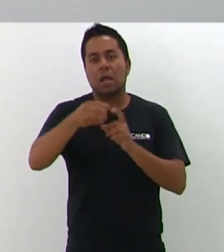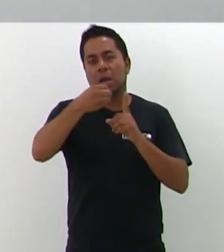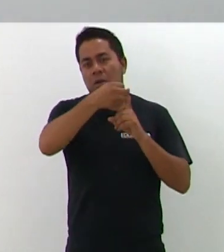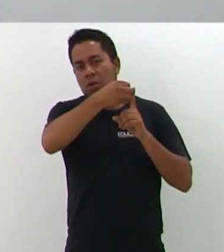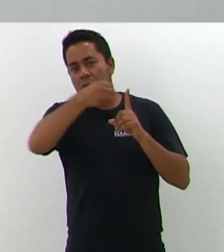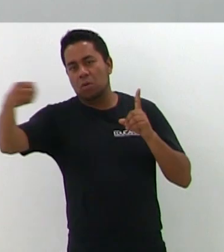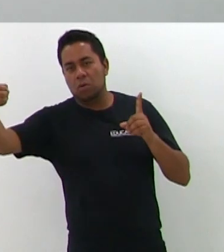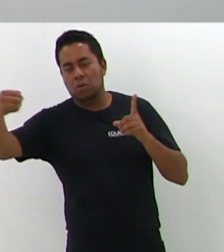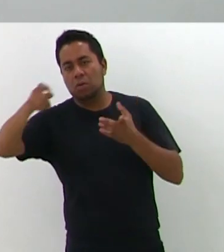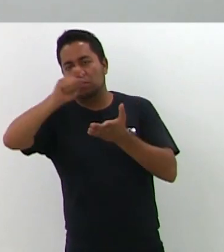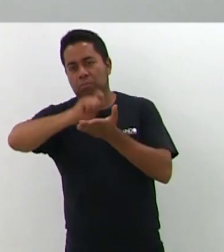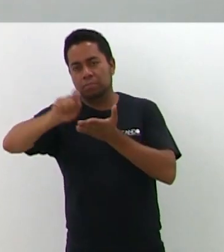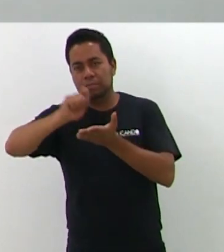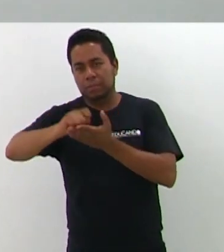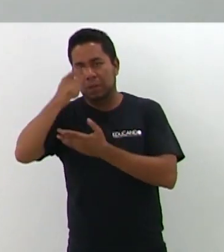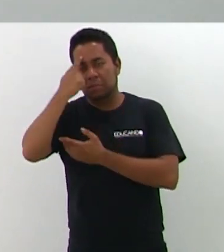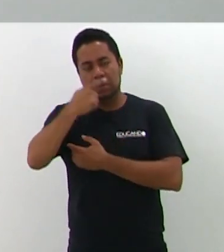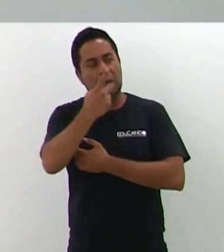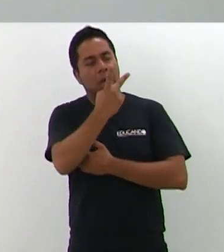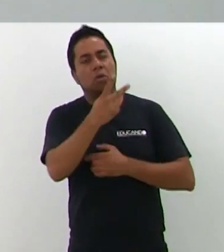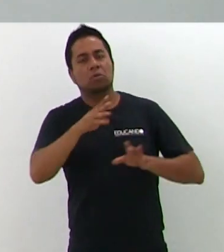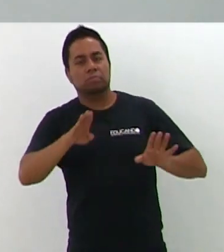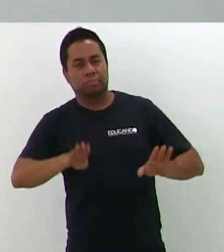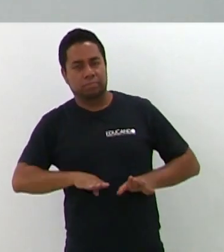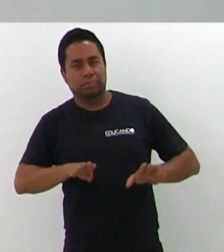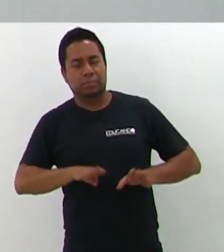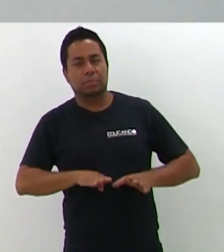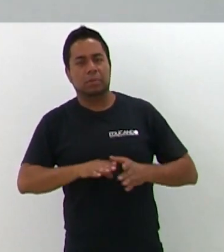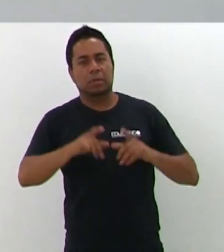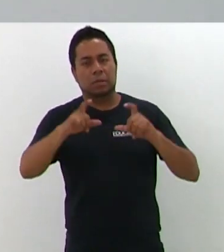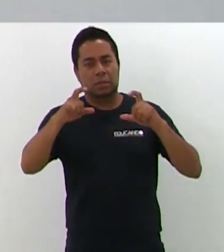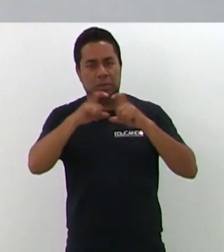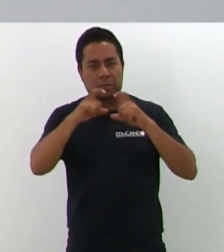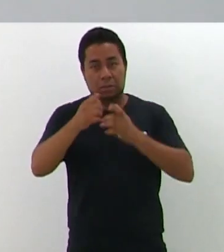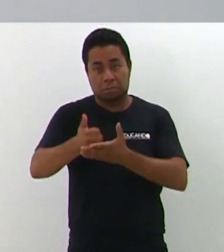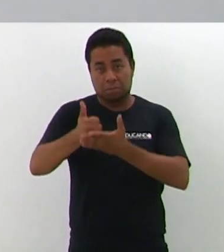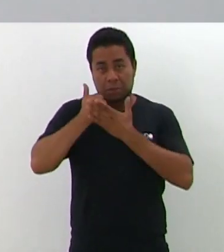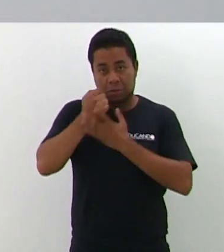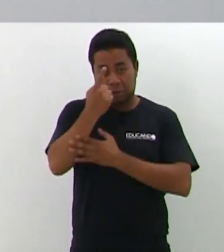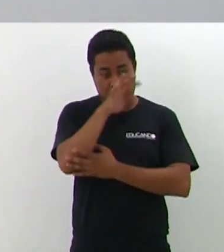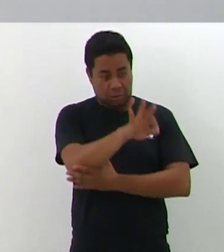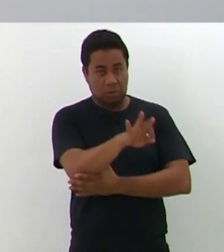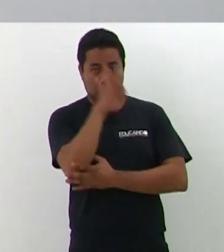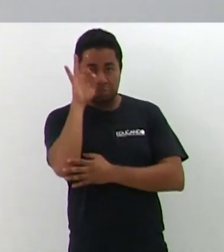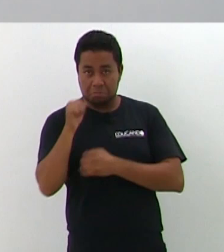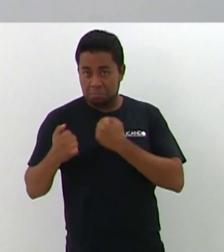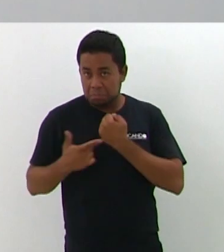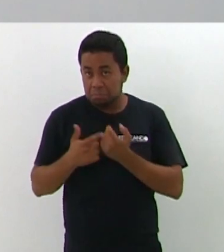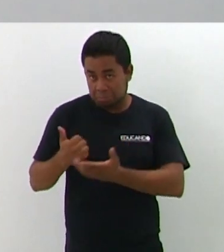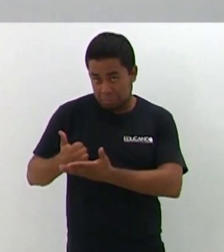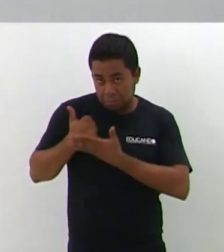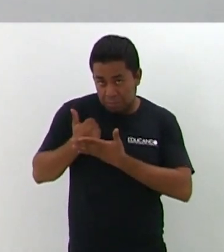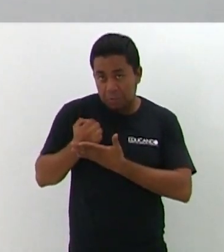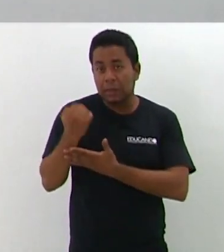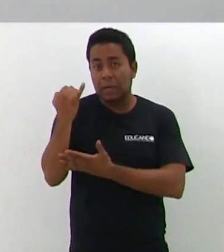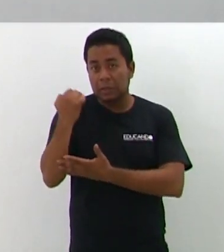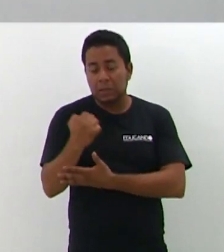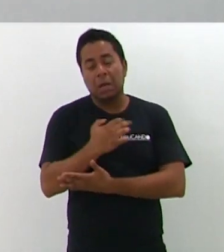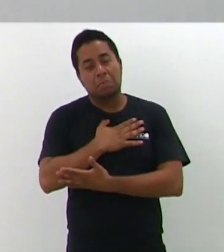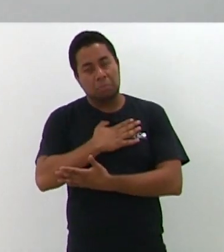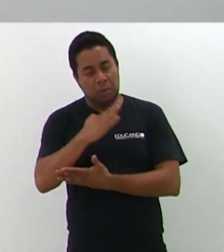oración para dos pares de tarjetas. ¿Me ayudas a elegir algunas? Sí,